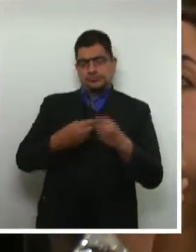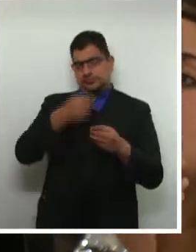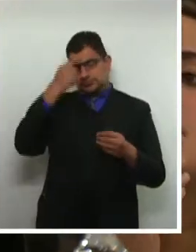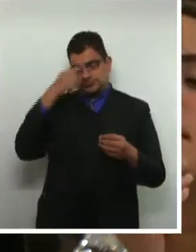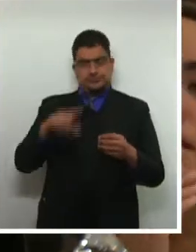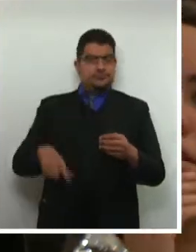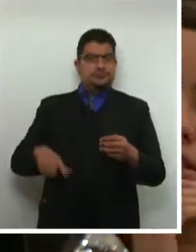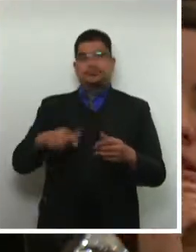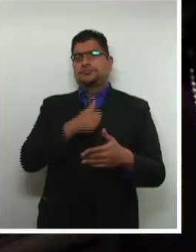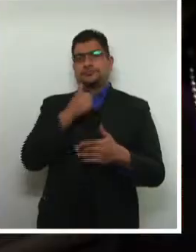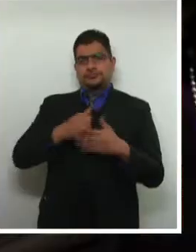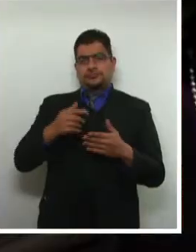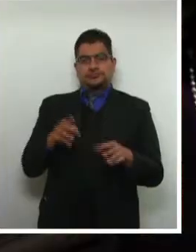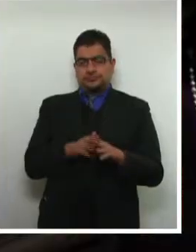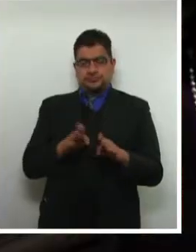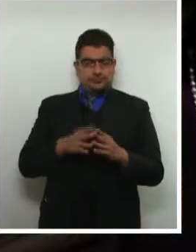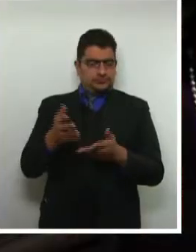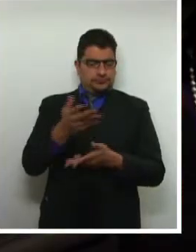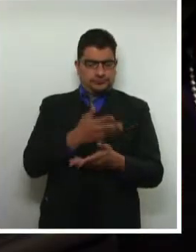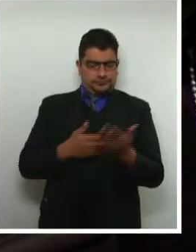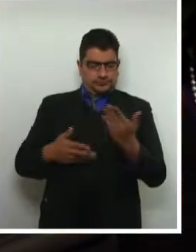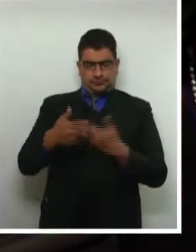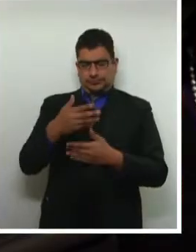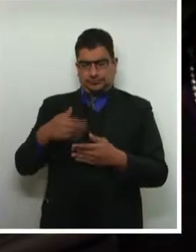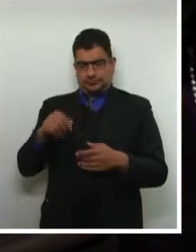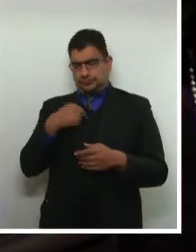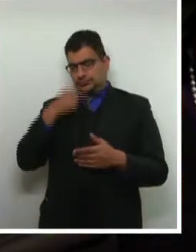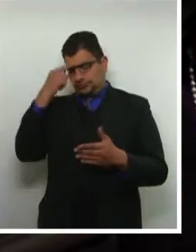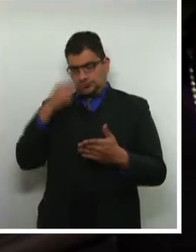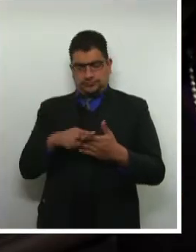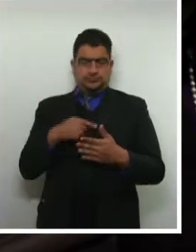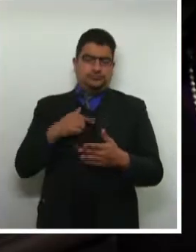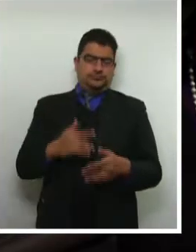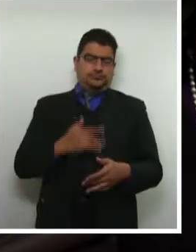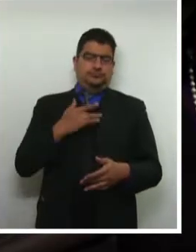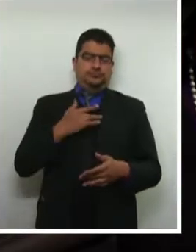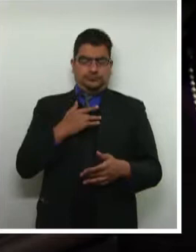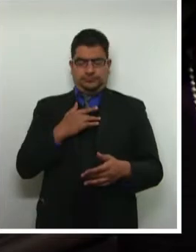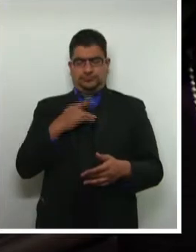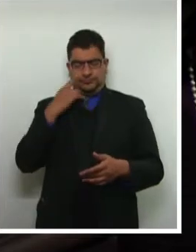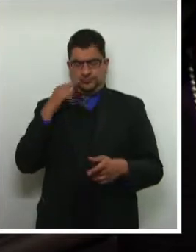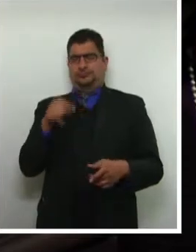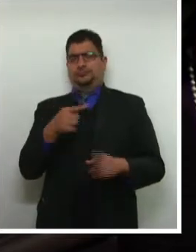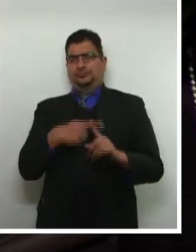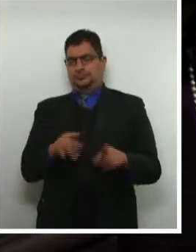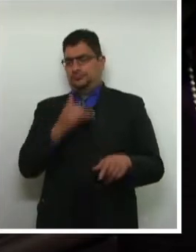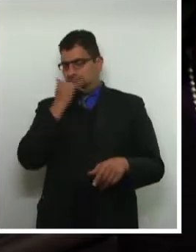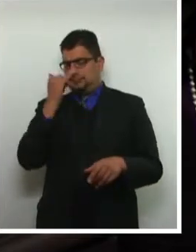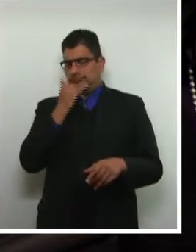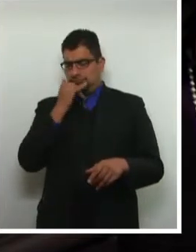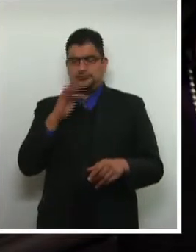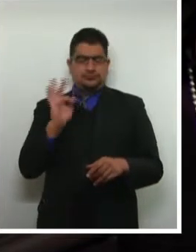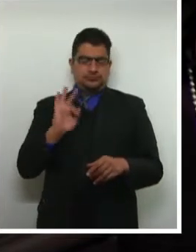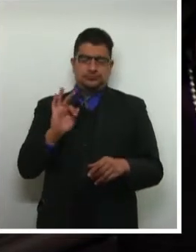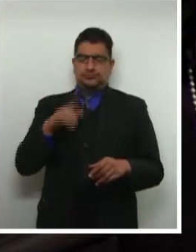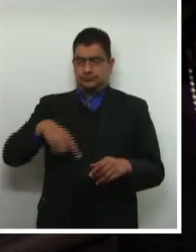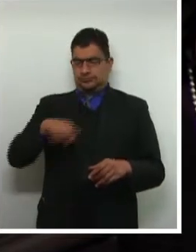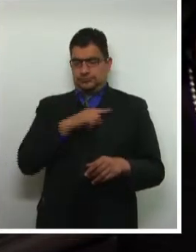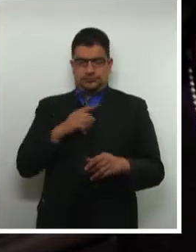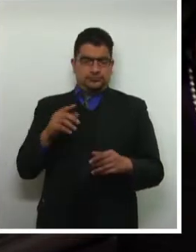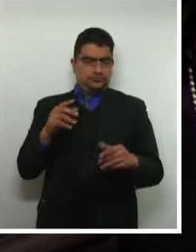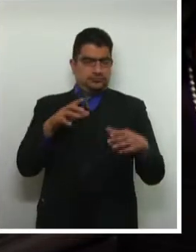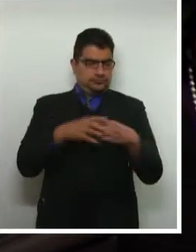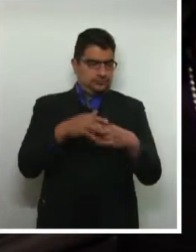de la ciudad. Creo que me parece que sería una señal equívoca plantear órganos